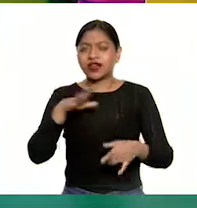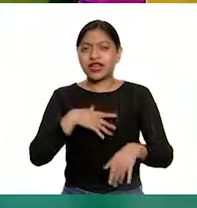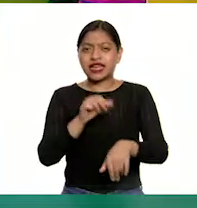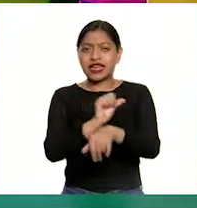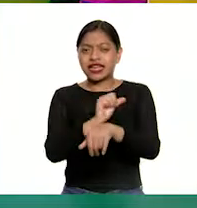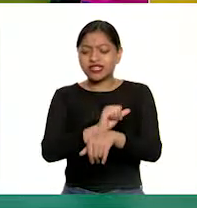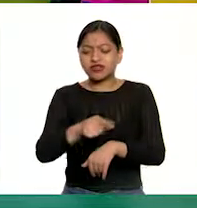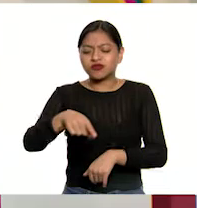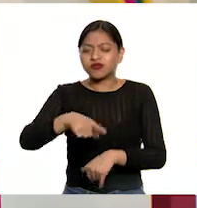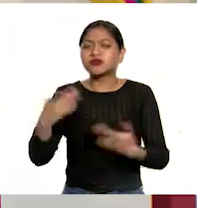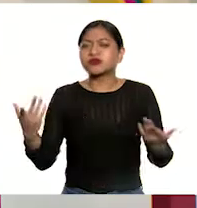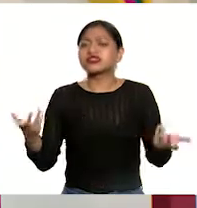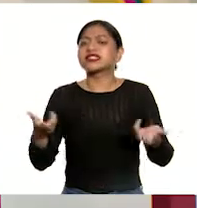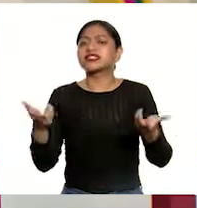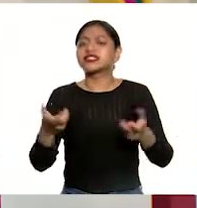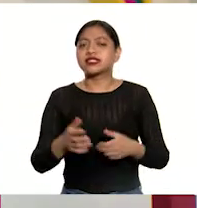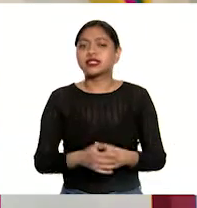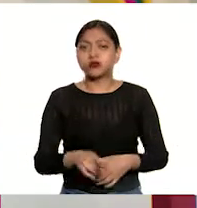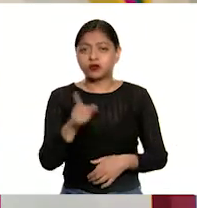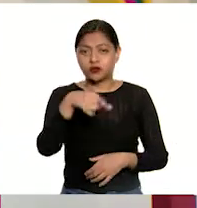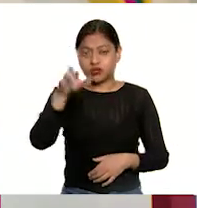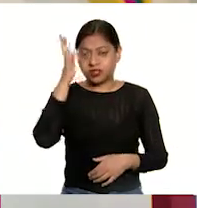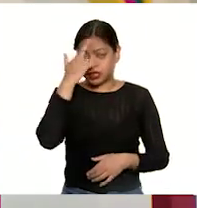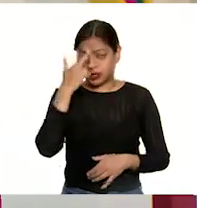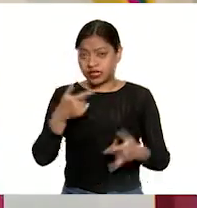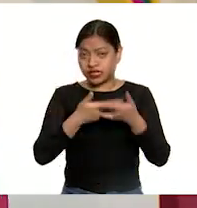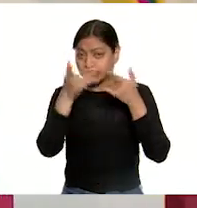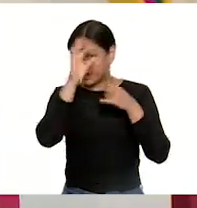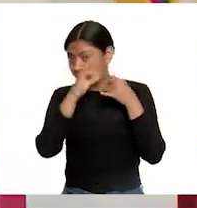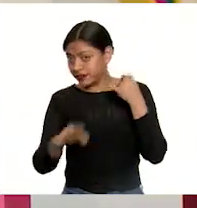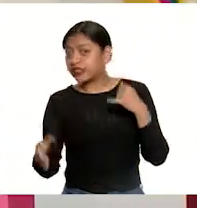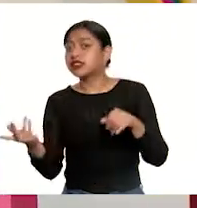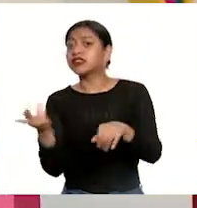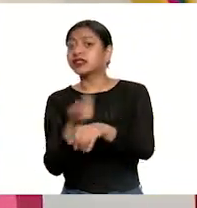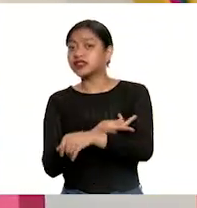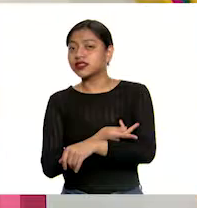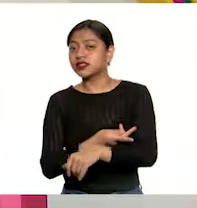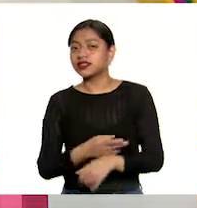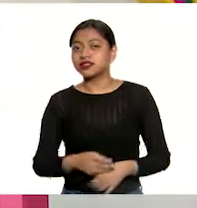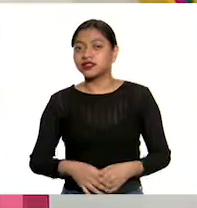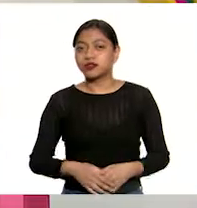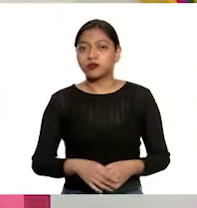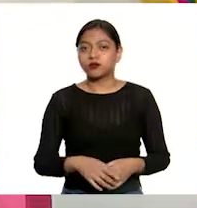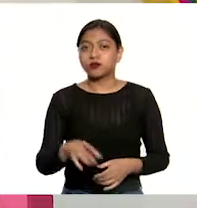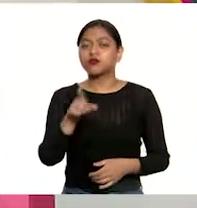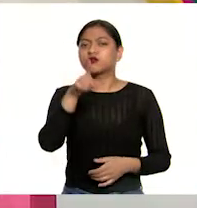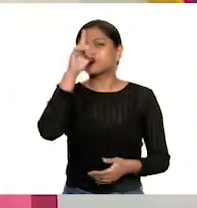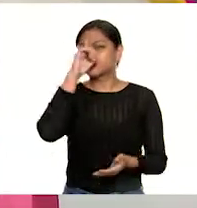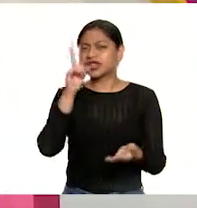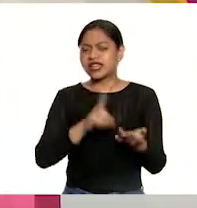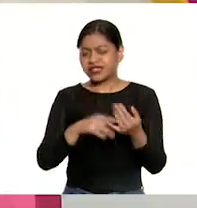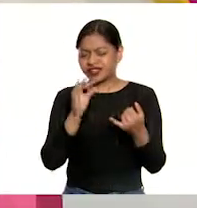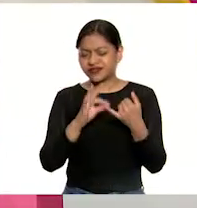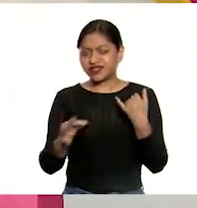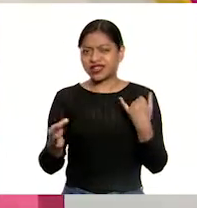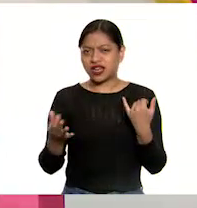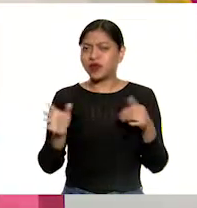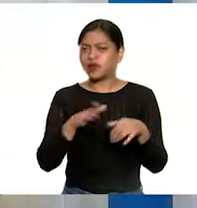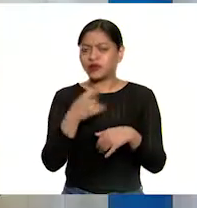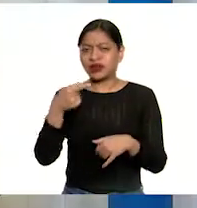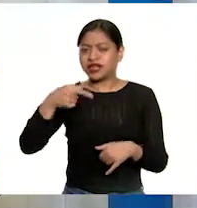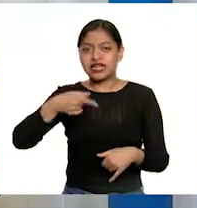qué están haciendo lo que hacen? ¿Y te acuerdas cómo termina el cuento? ¿Tú por qué crees que termina de esa manera?